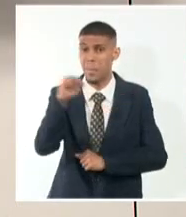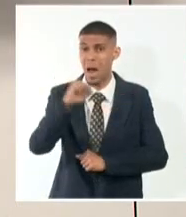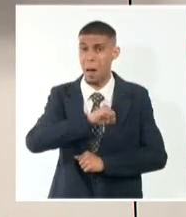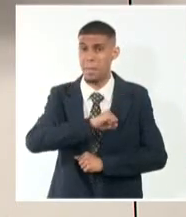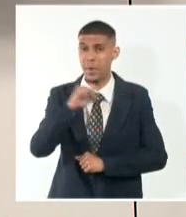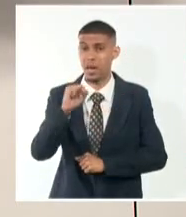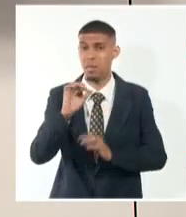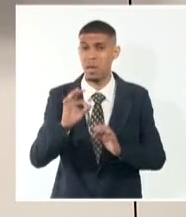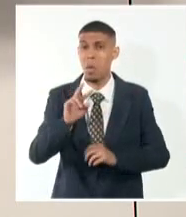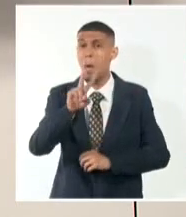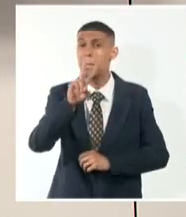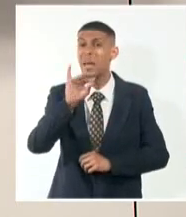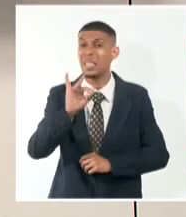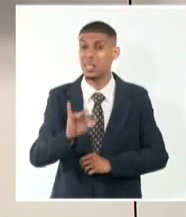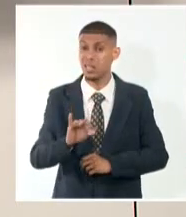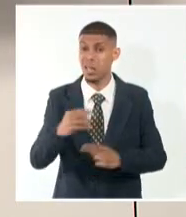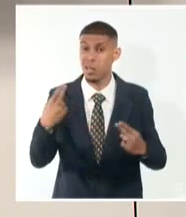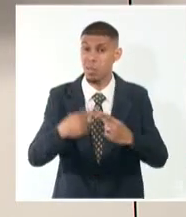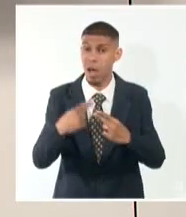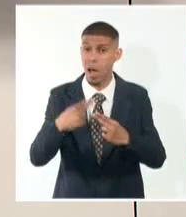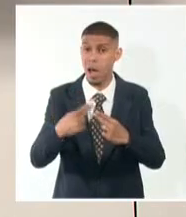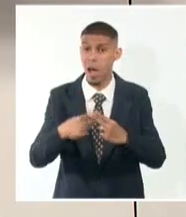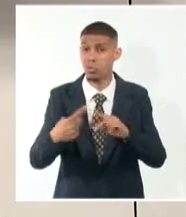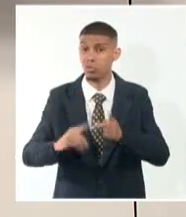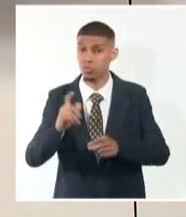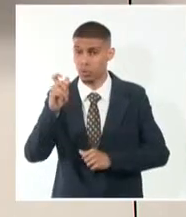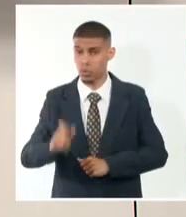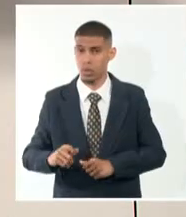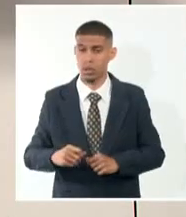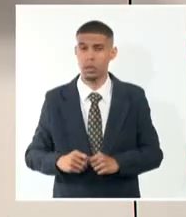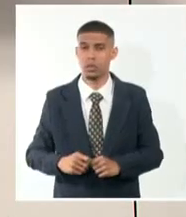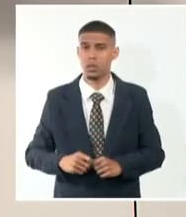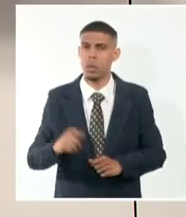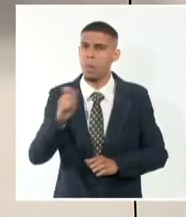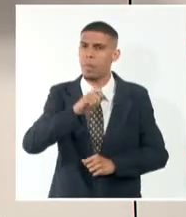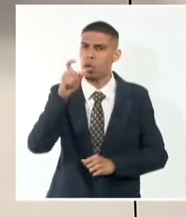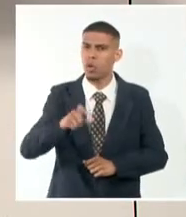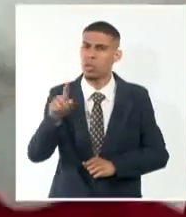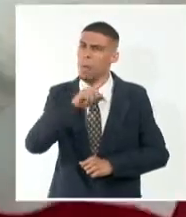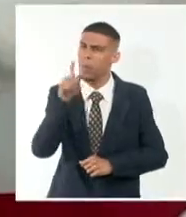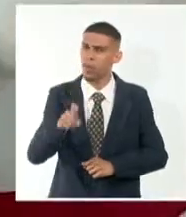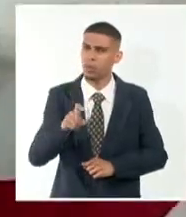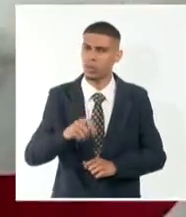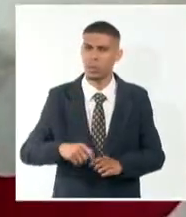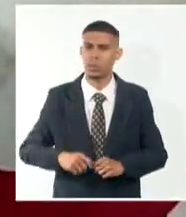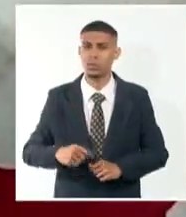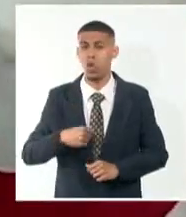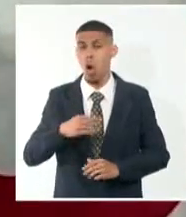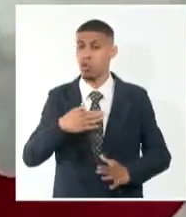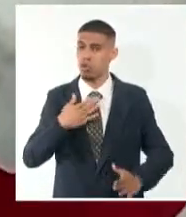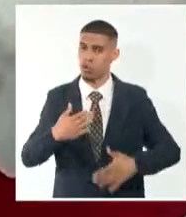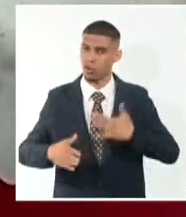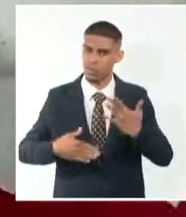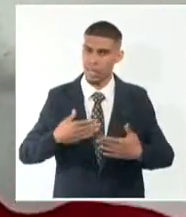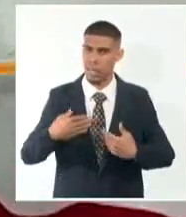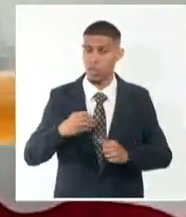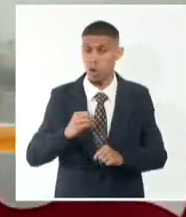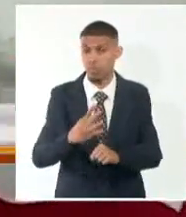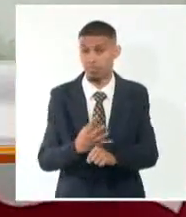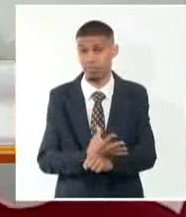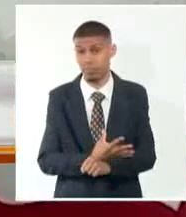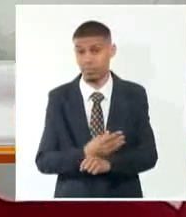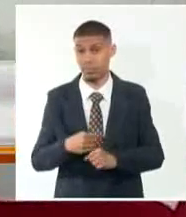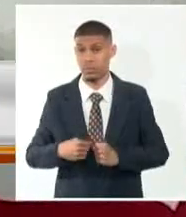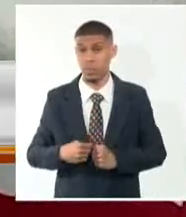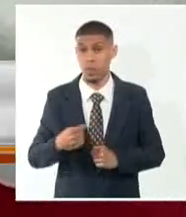certamen con 27 jugadores inscritos. Con ella conversó el colega Vladimir Marrero. Sí, muy contenta, emocionada. Era